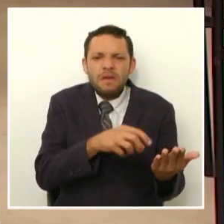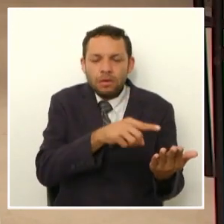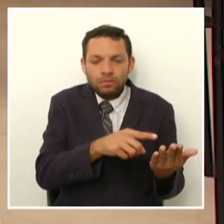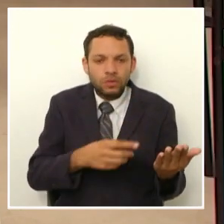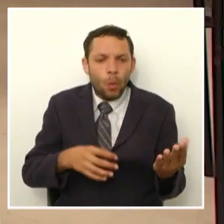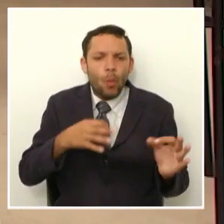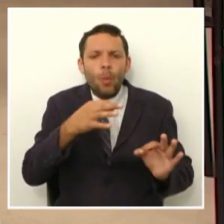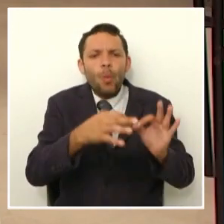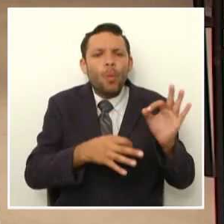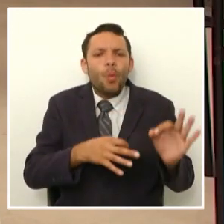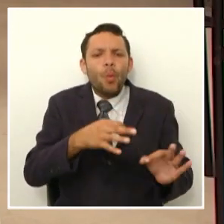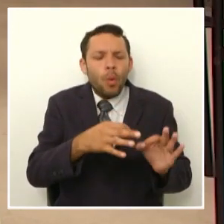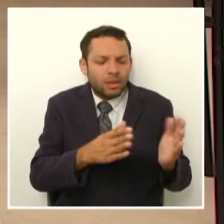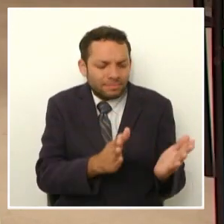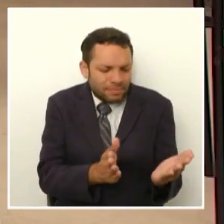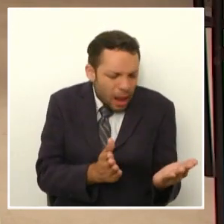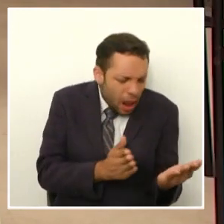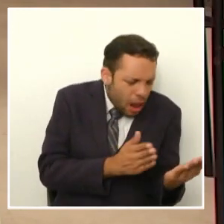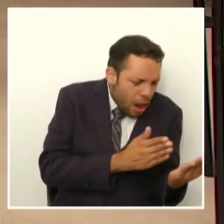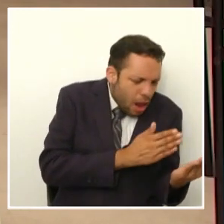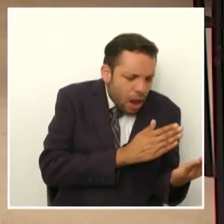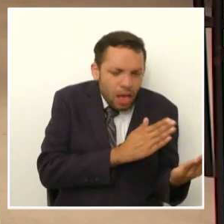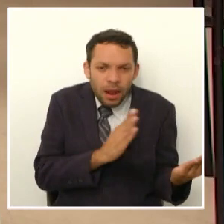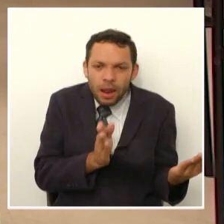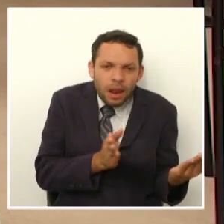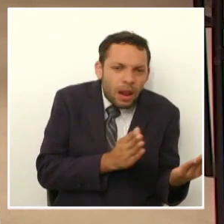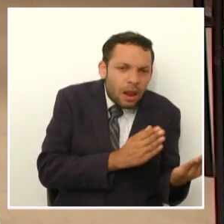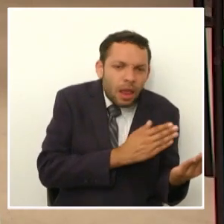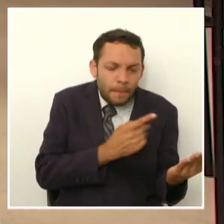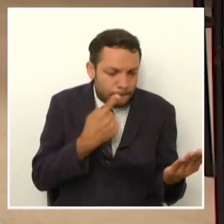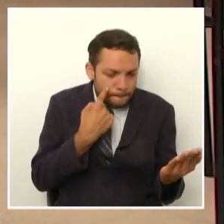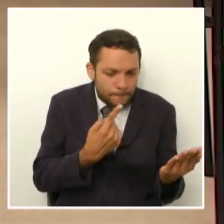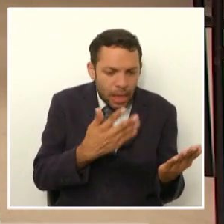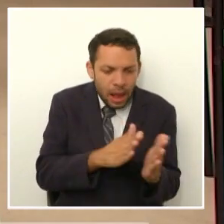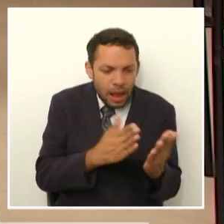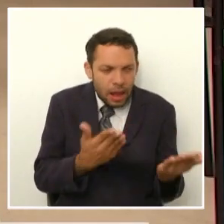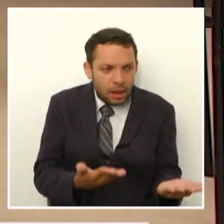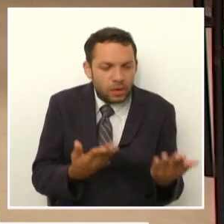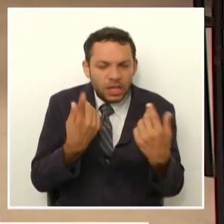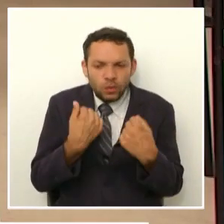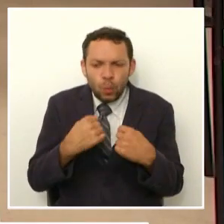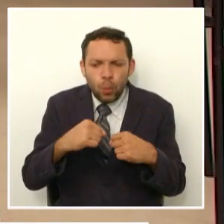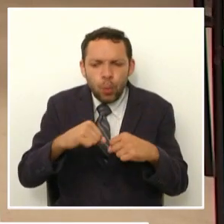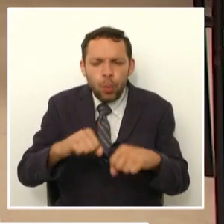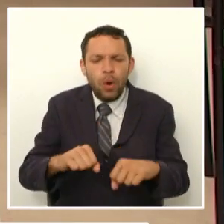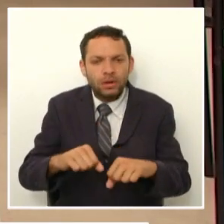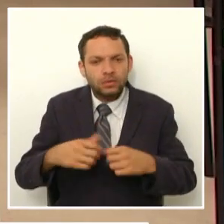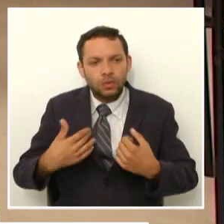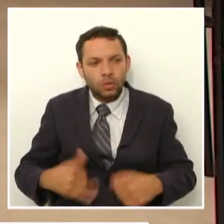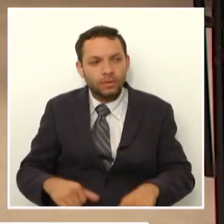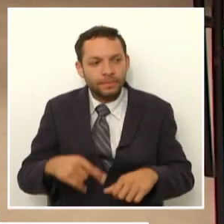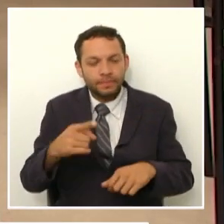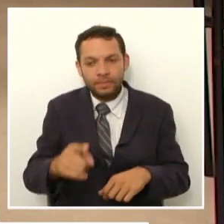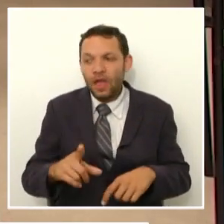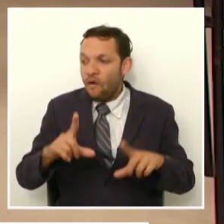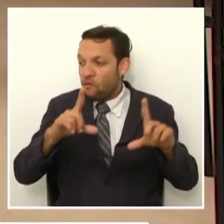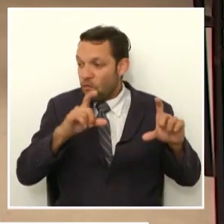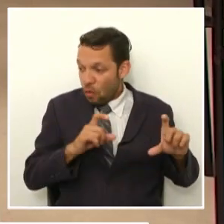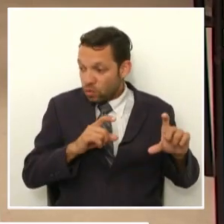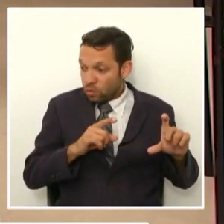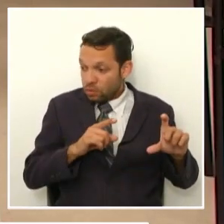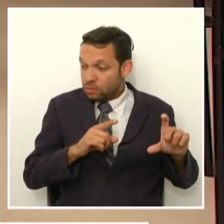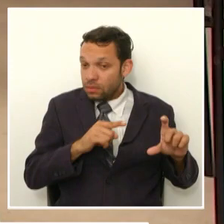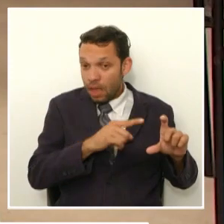están recopilando una historia muy grande. Ustedes ven todo esto es el esfuerzo, como dice él, que ¿por qué no está la foto de él? Porque todavía está